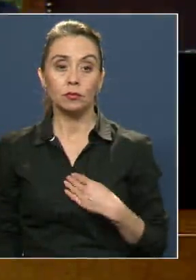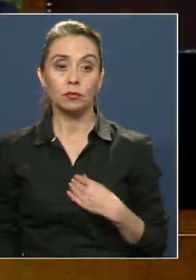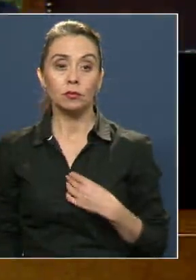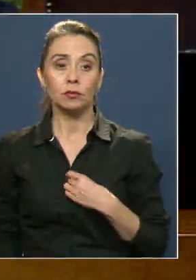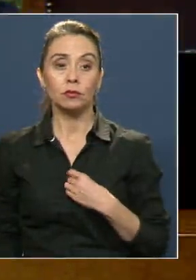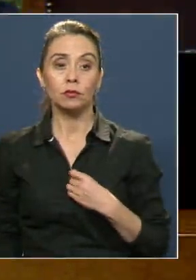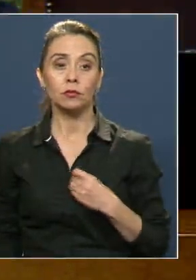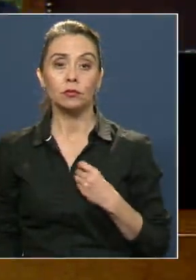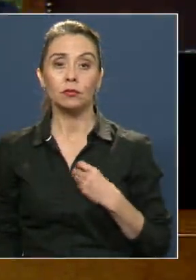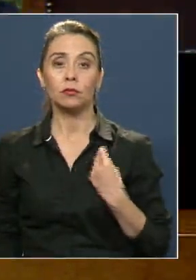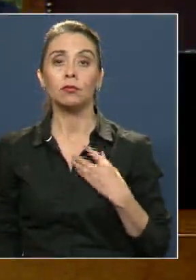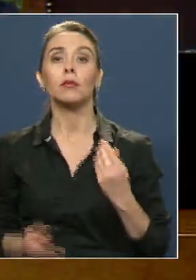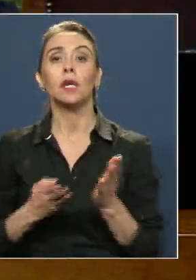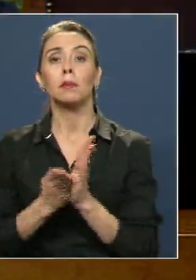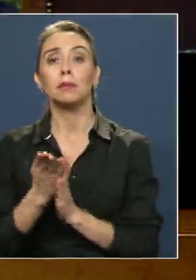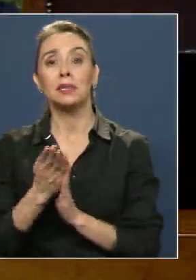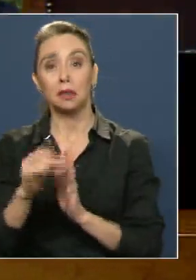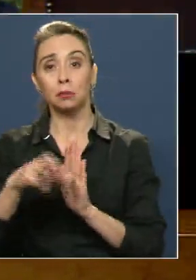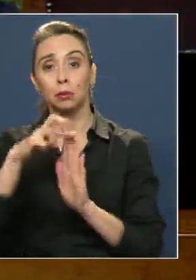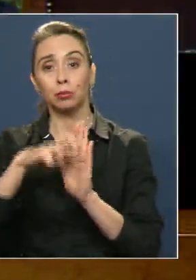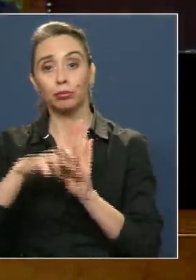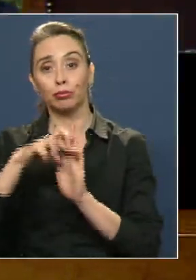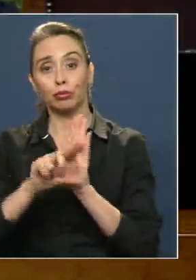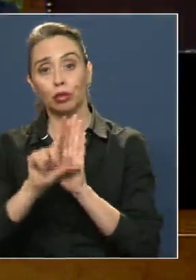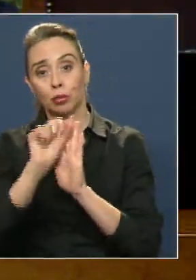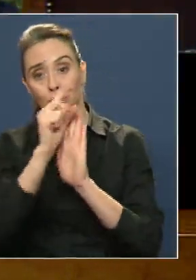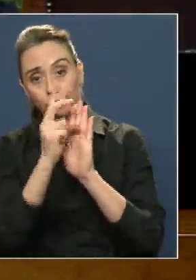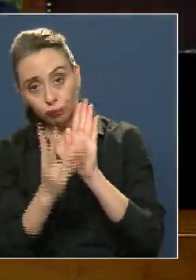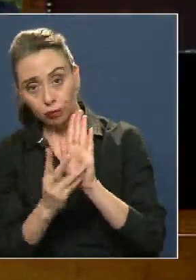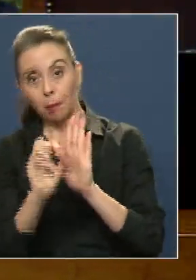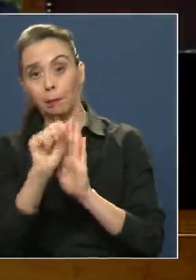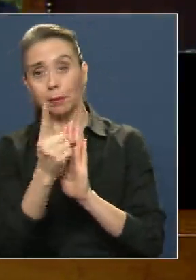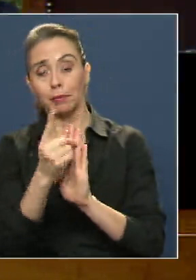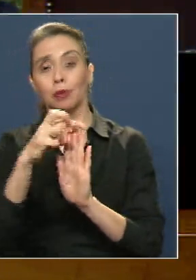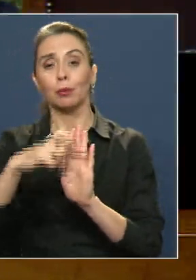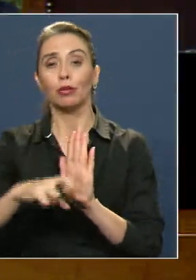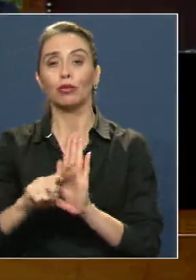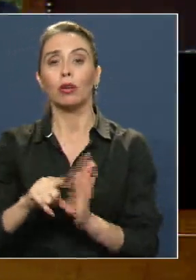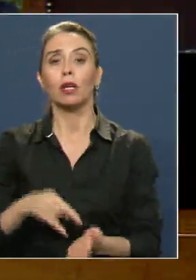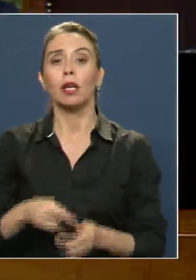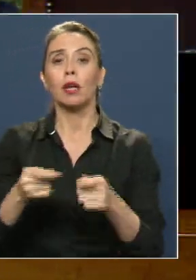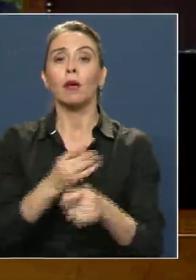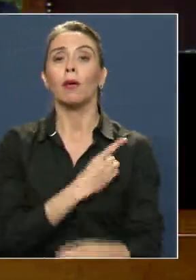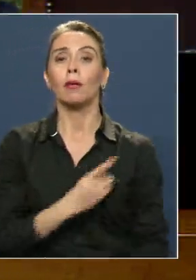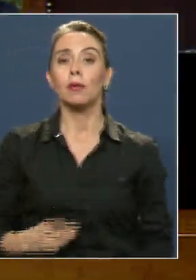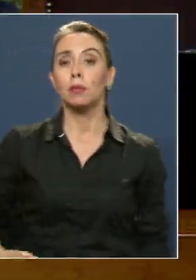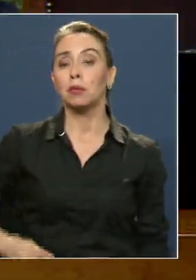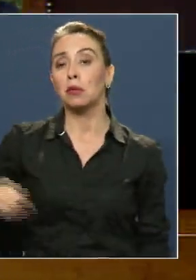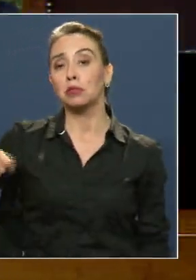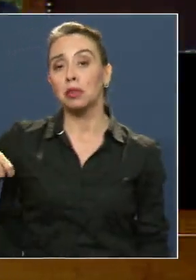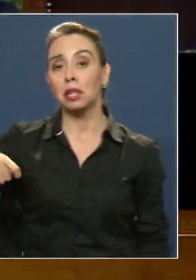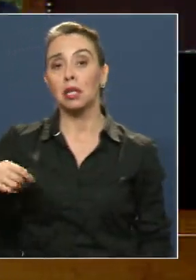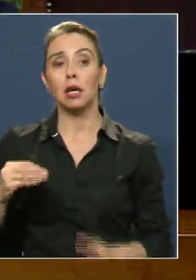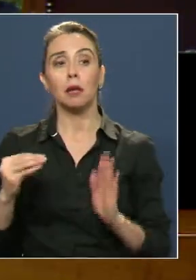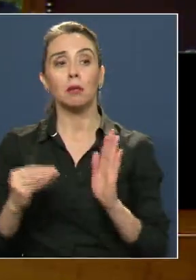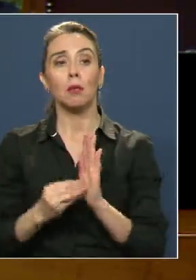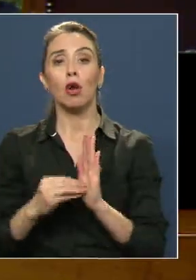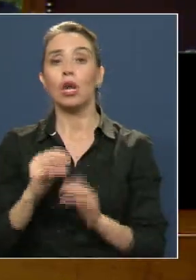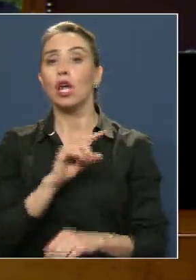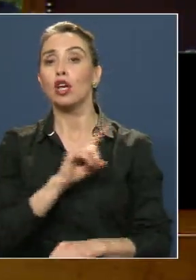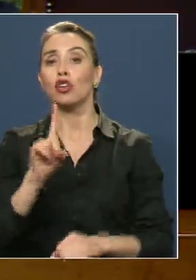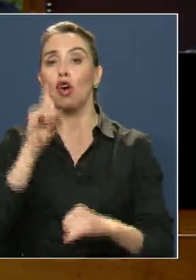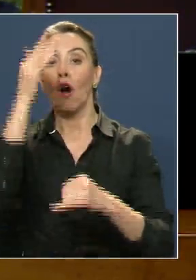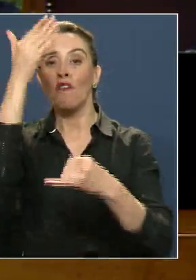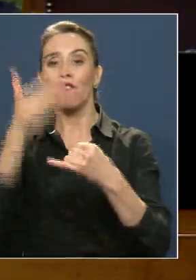Iniciando el orden del día, corresponde tratar el proyecto de ley iniciado en moción que declara